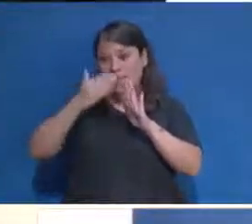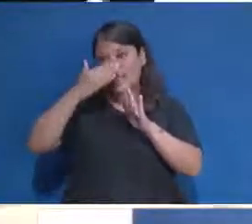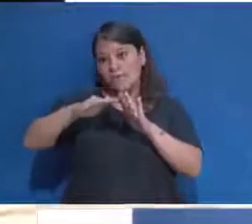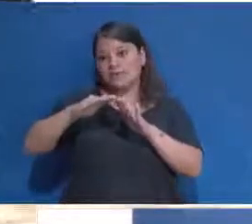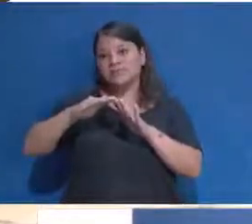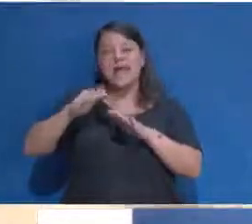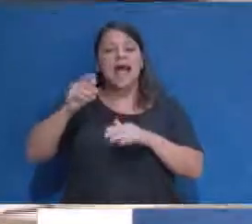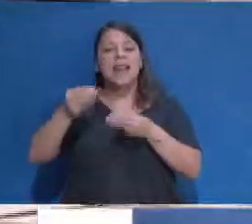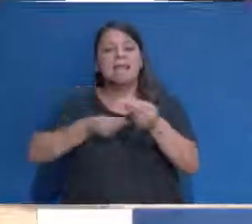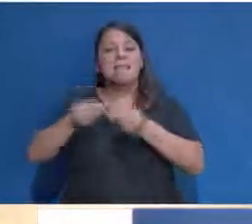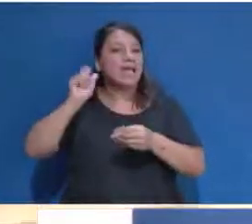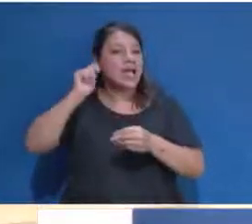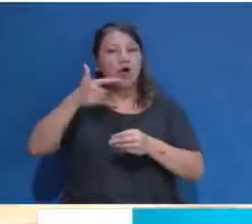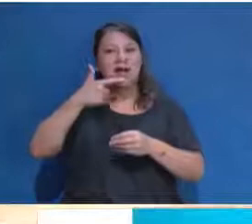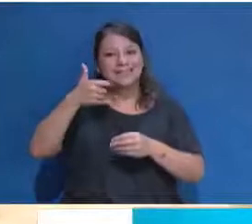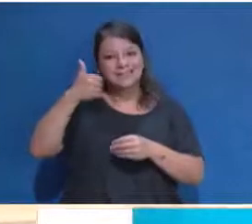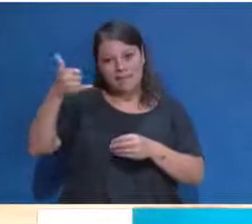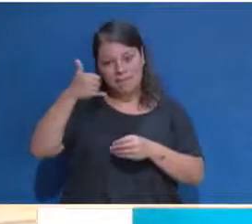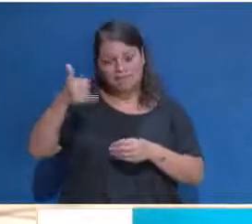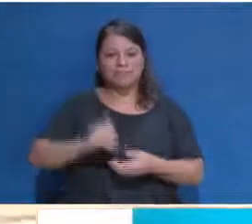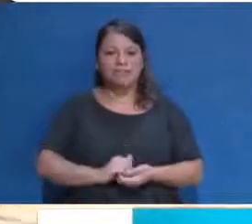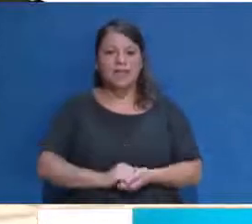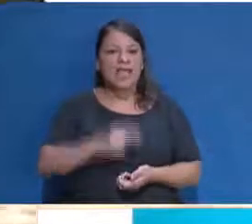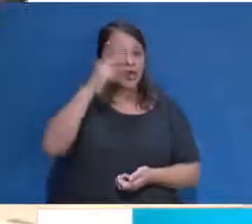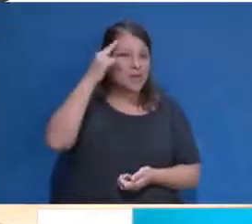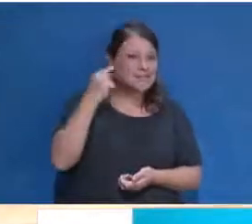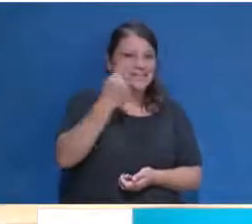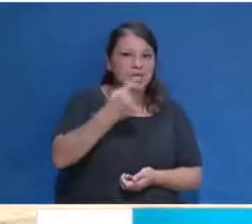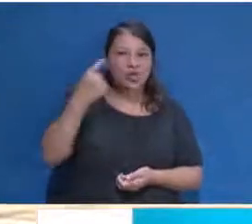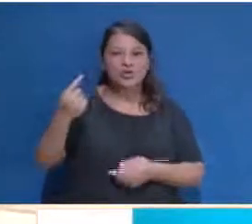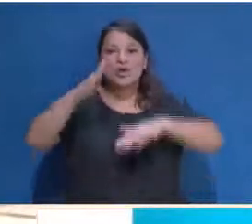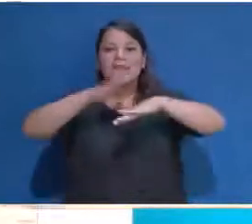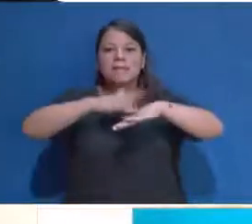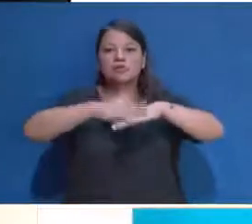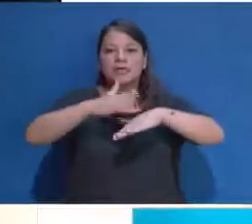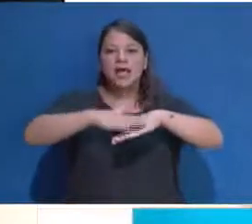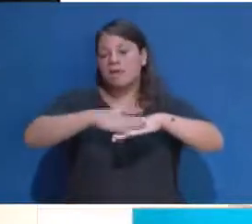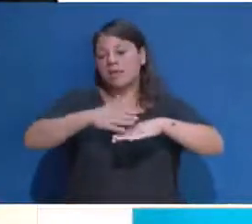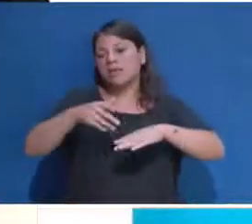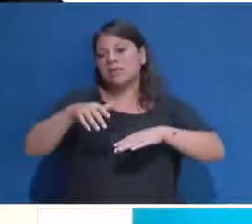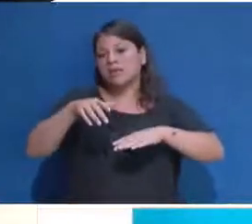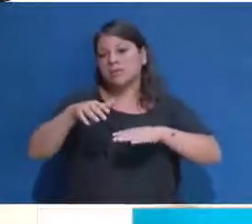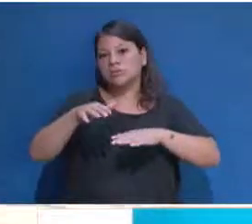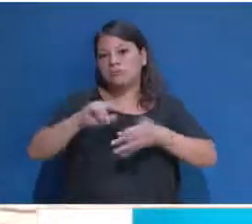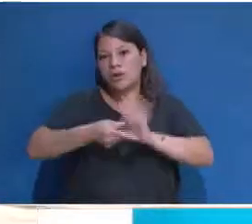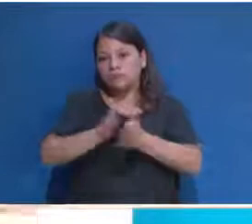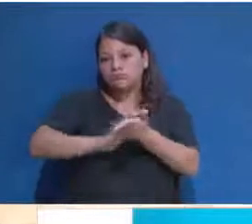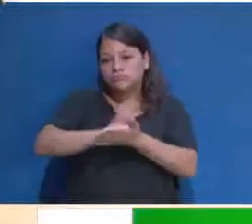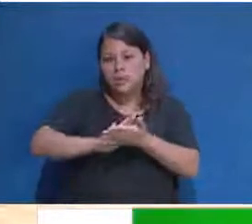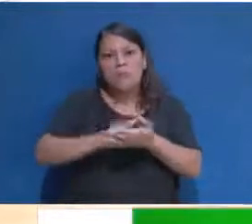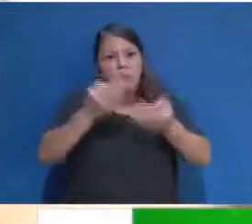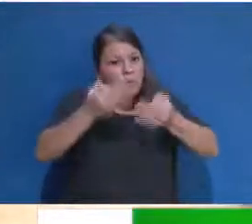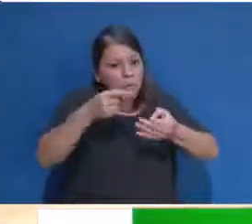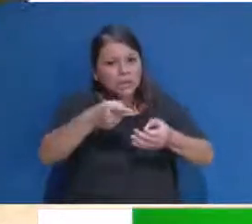de amealco gas sea como sea el 911 se encarga de hacer todo eso bueno muy atinado de su parte y también actuar